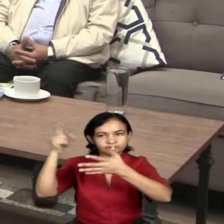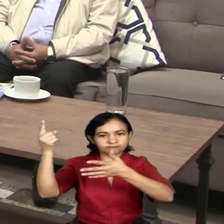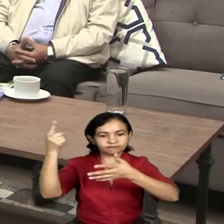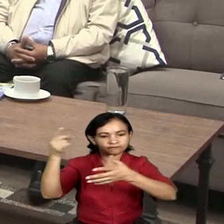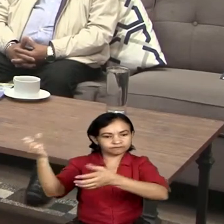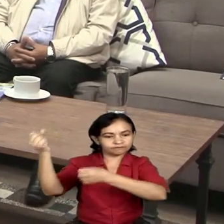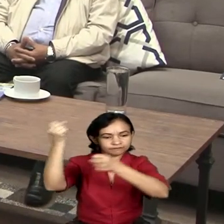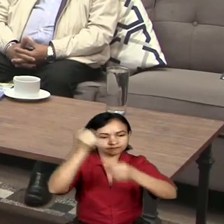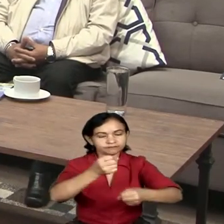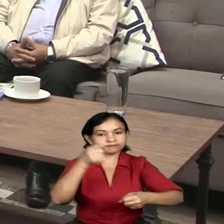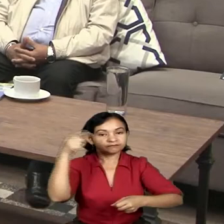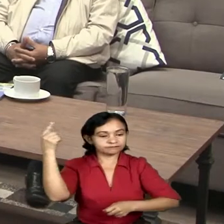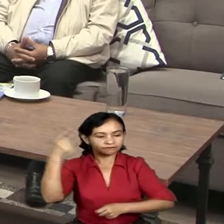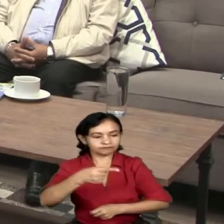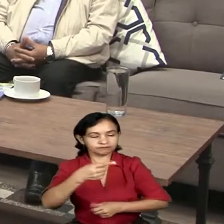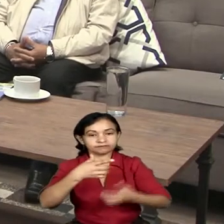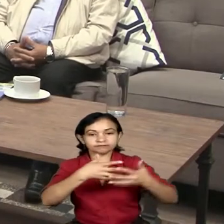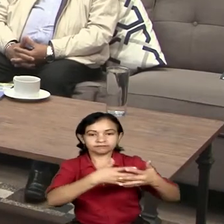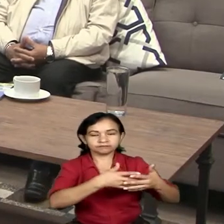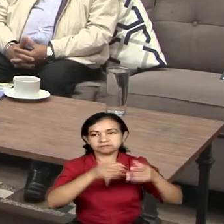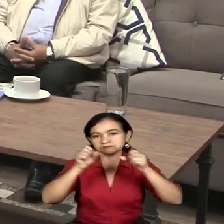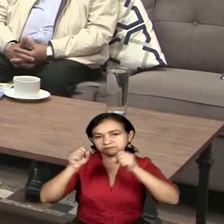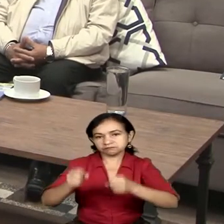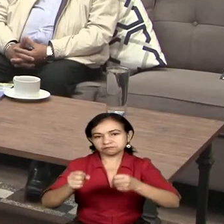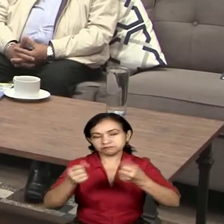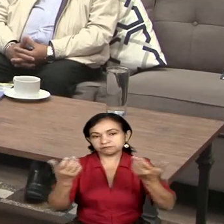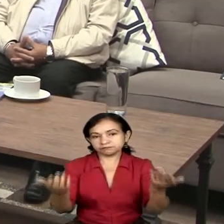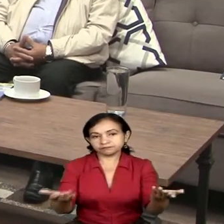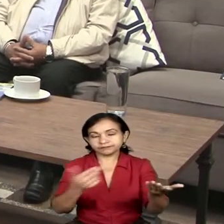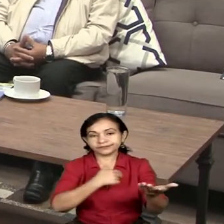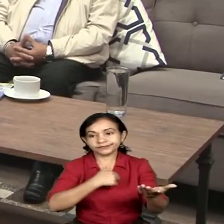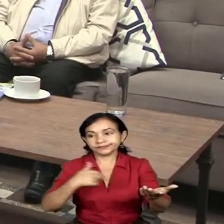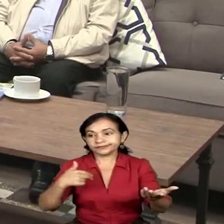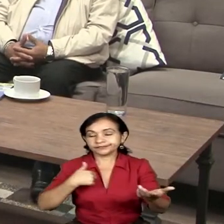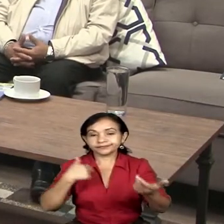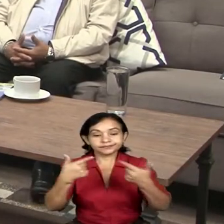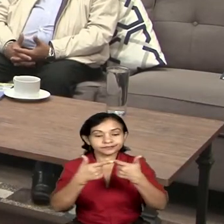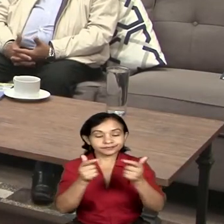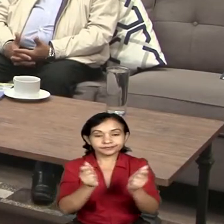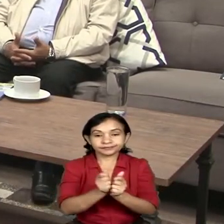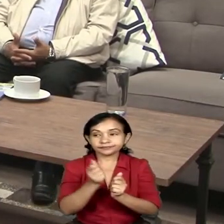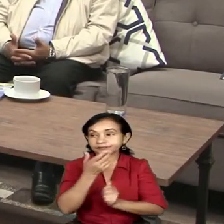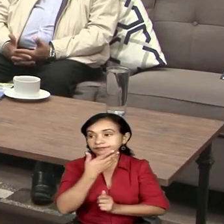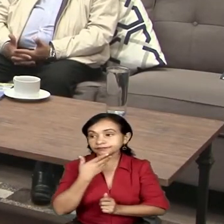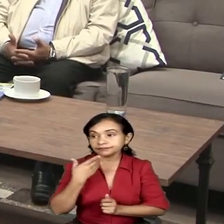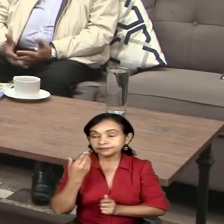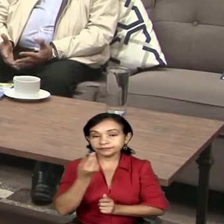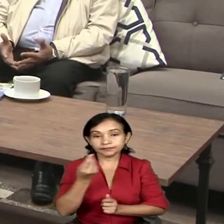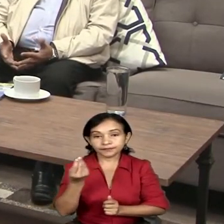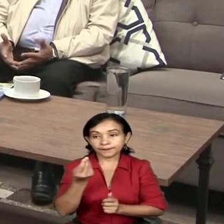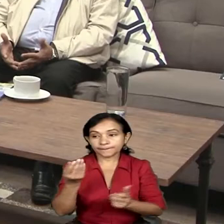Estados Unidos. Y lo que hacen este grupo de jóvenes que no tenían